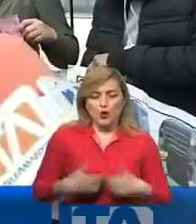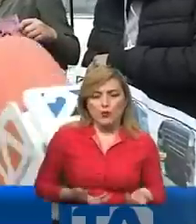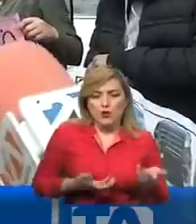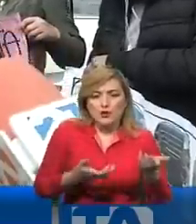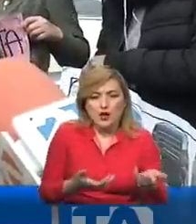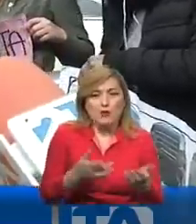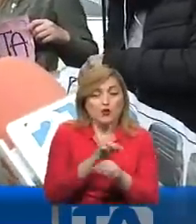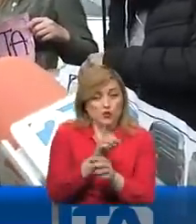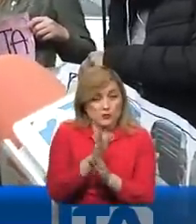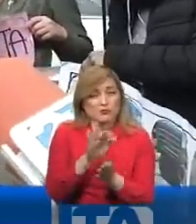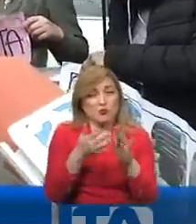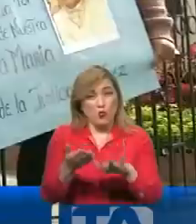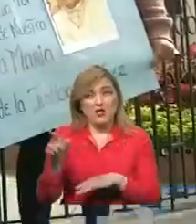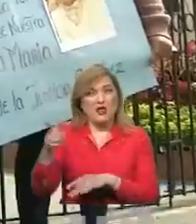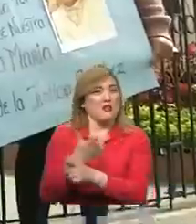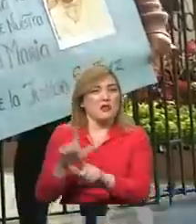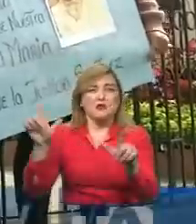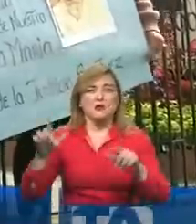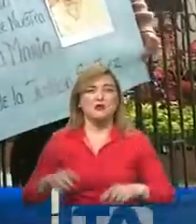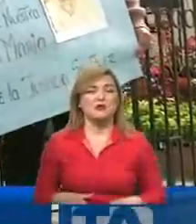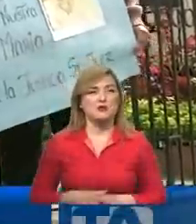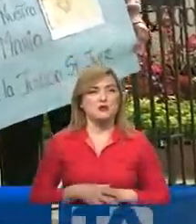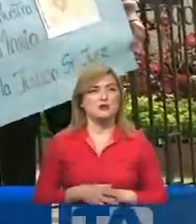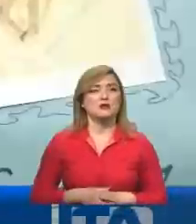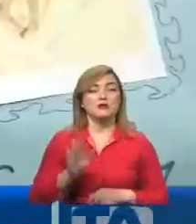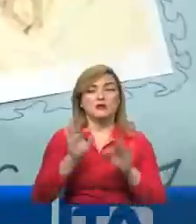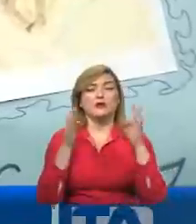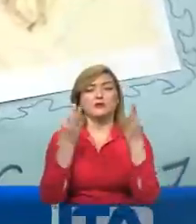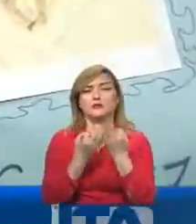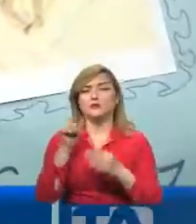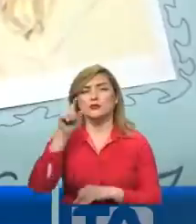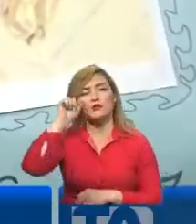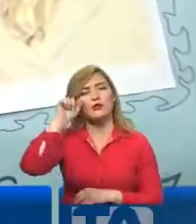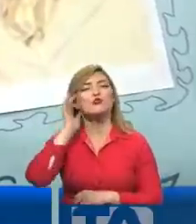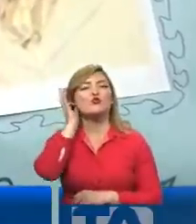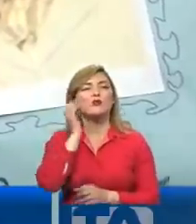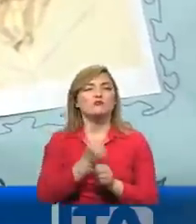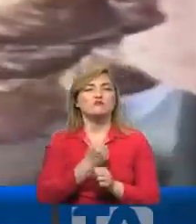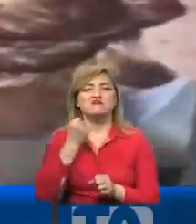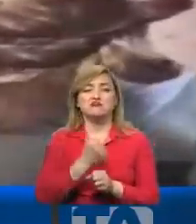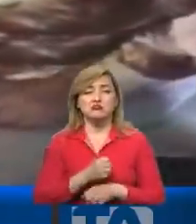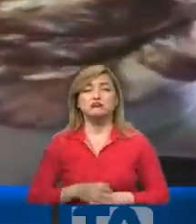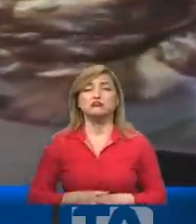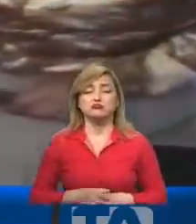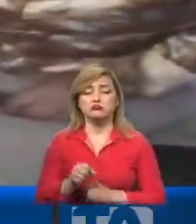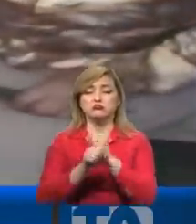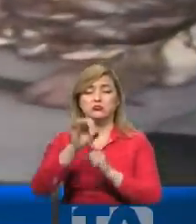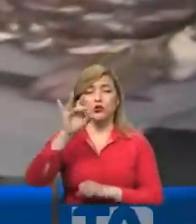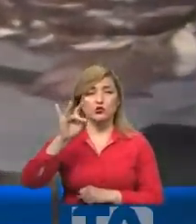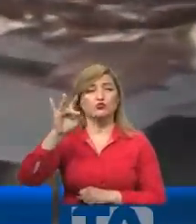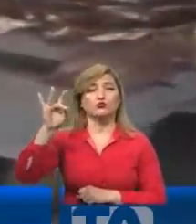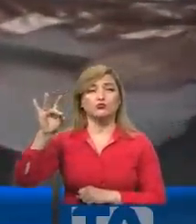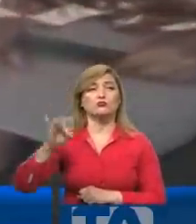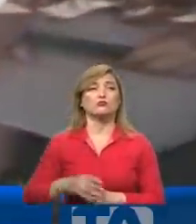de medicina legal y él ya salió libre. Los familiares de María la recuerdan como una mujer trabajadora que a sus 88